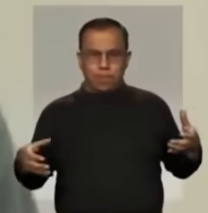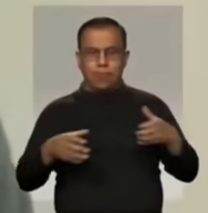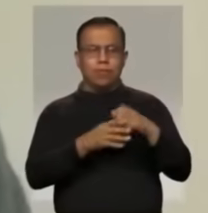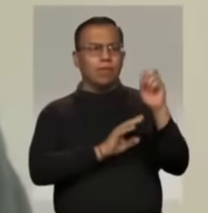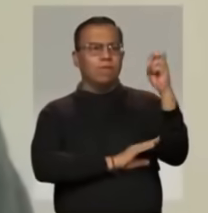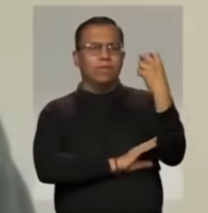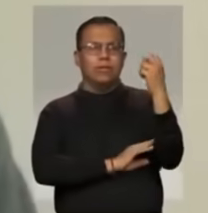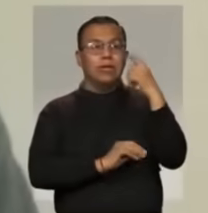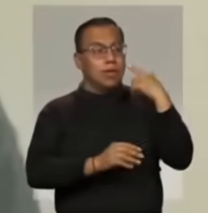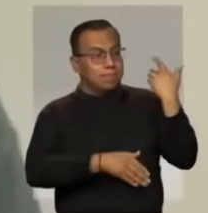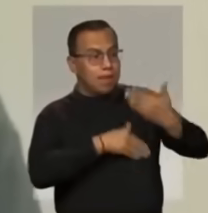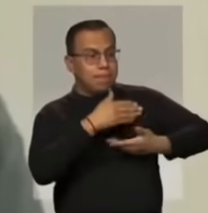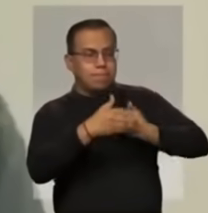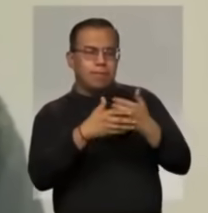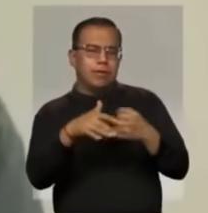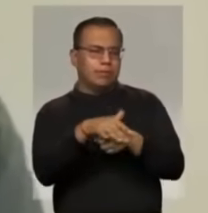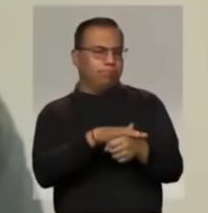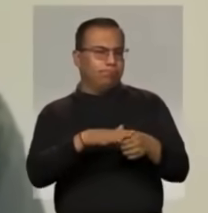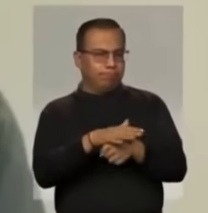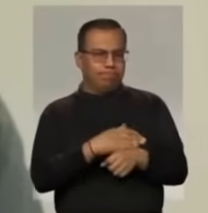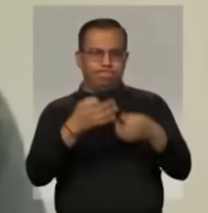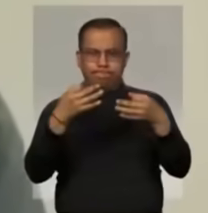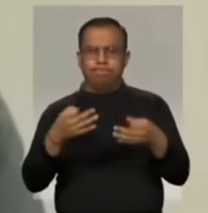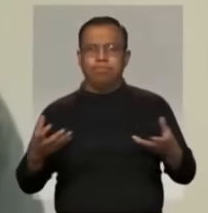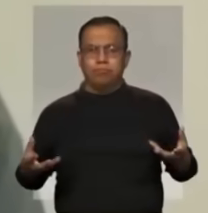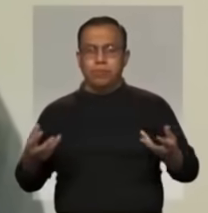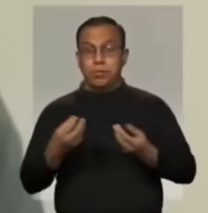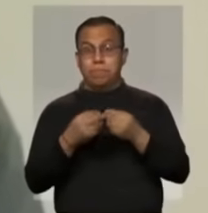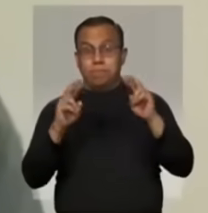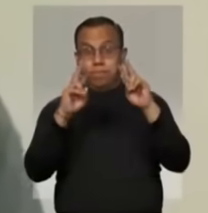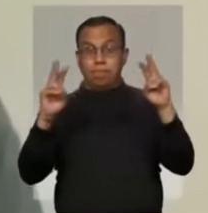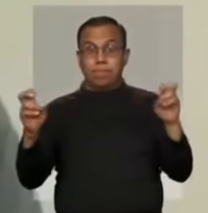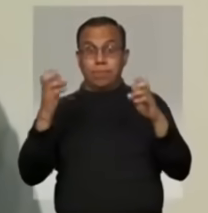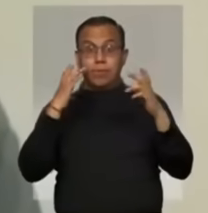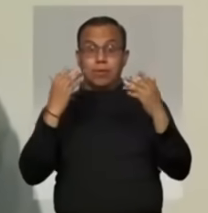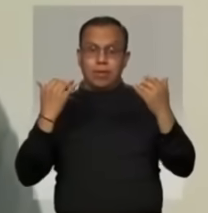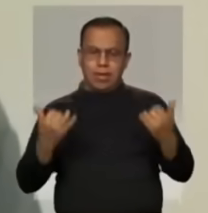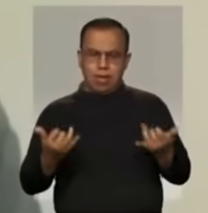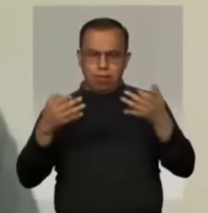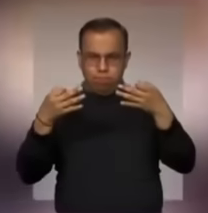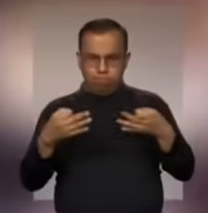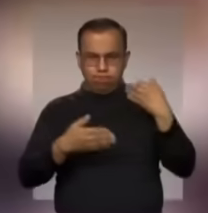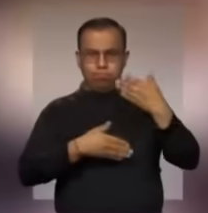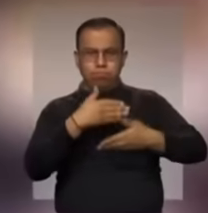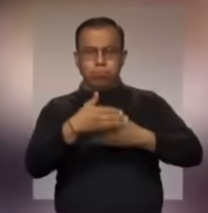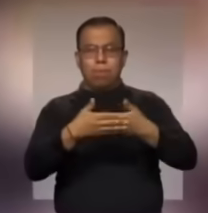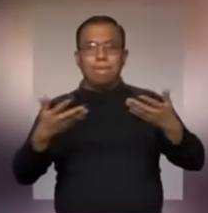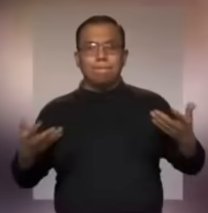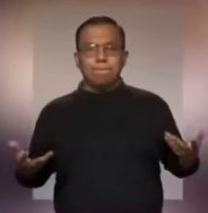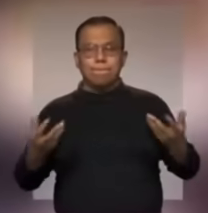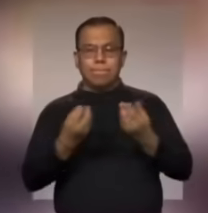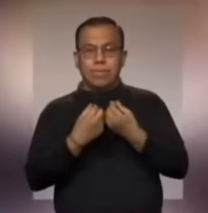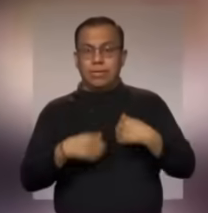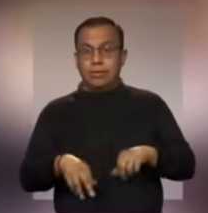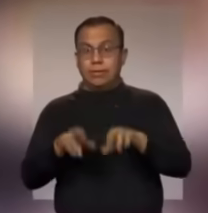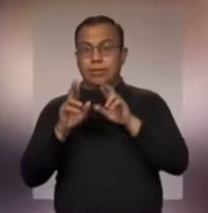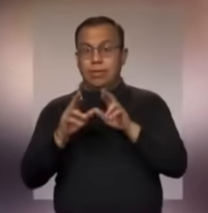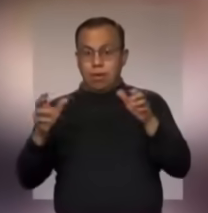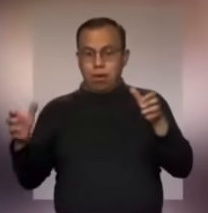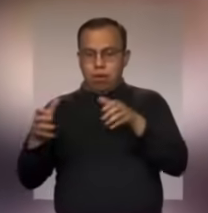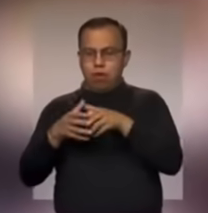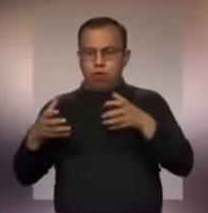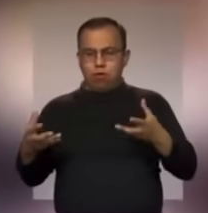Fiscalía seguir en esta situación de interinidad y más con personas que están ampliamente cuestionadas. Lo que tenemos que esperar es que la